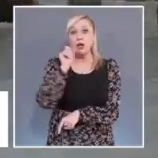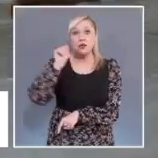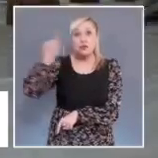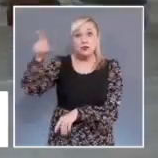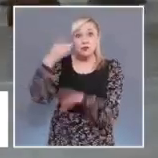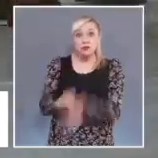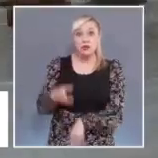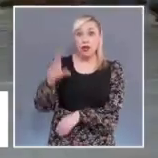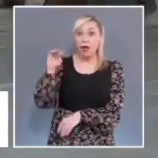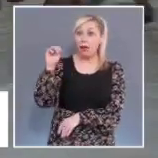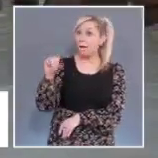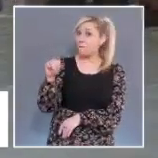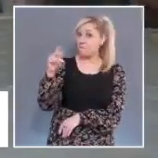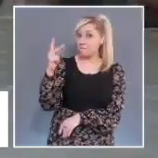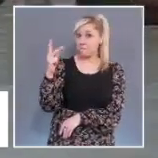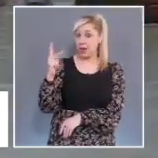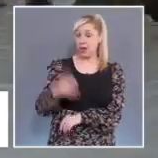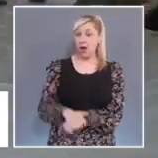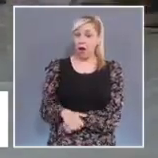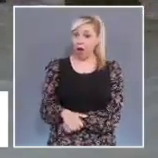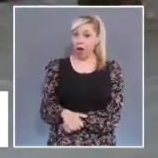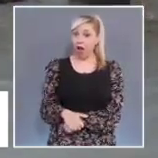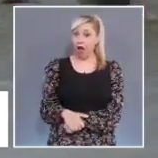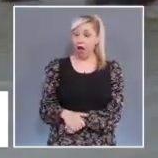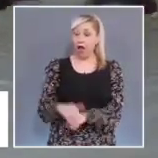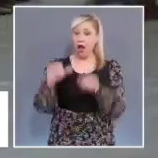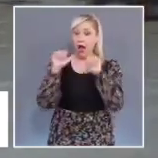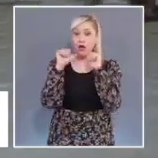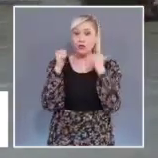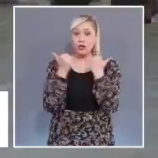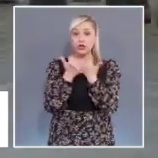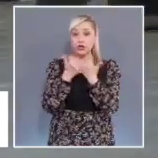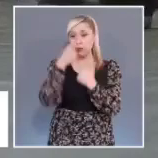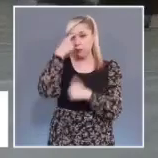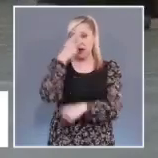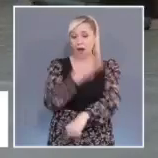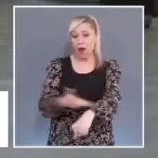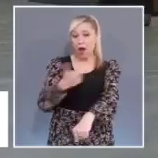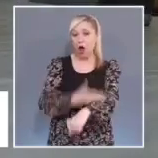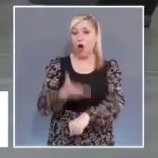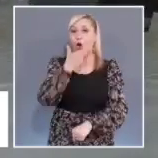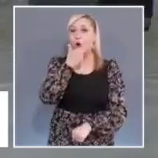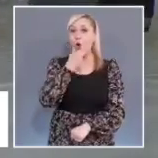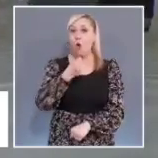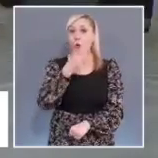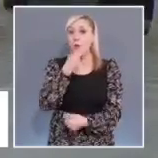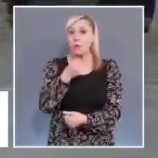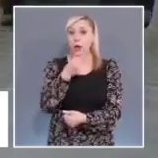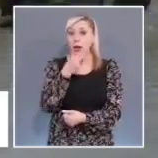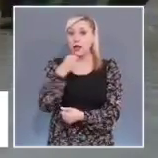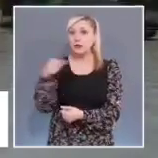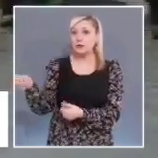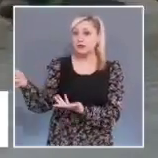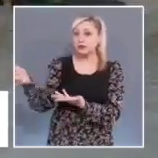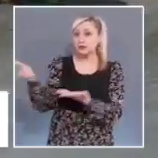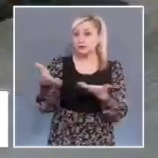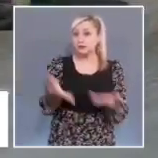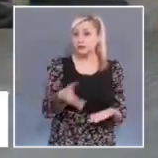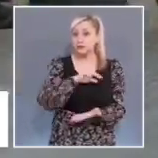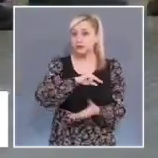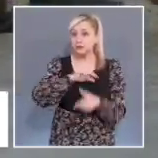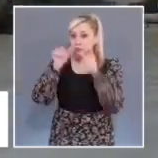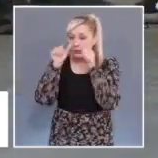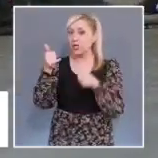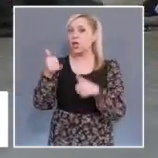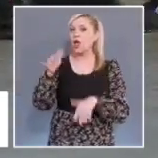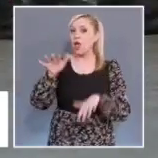con la Asociación Centro de Gestión y Justicia para Hombres. Además, señala, en muchas ocasiones son manipulados por sus parejas